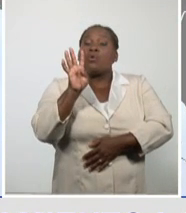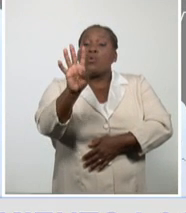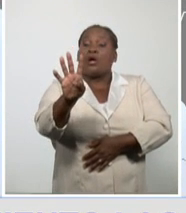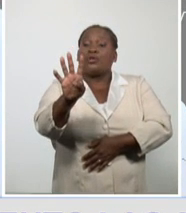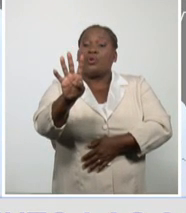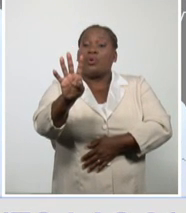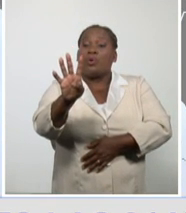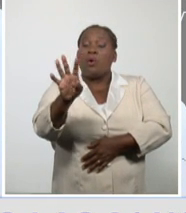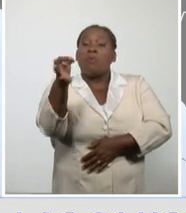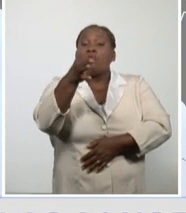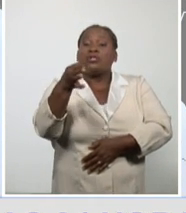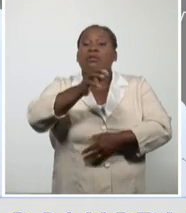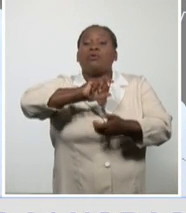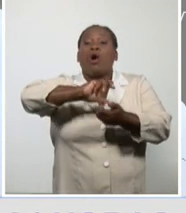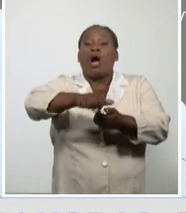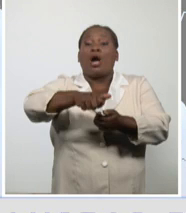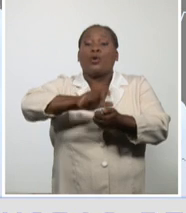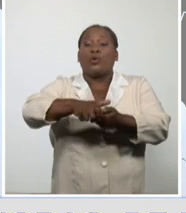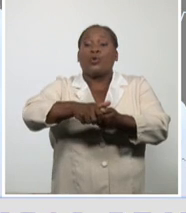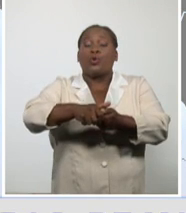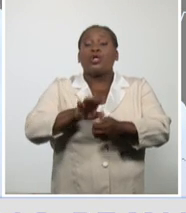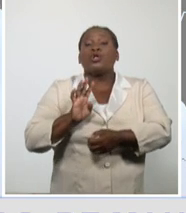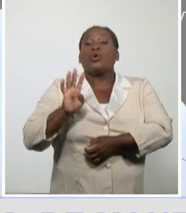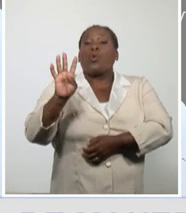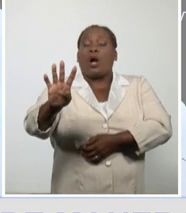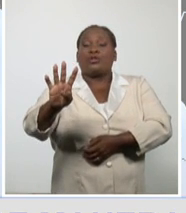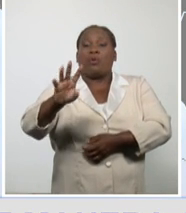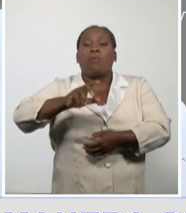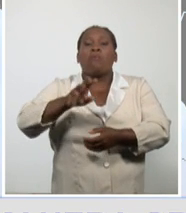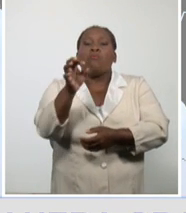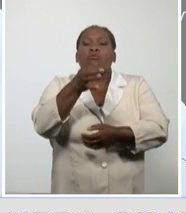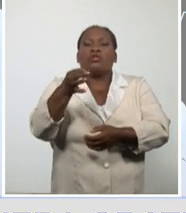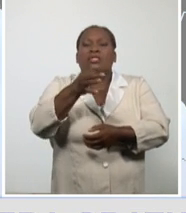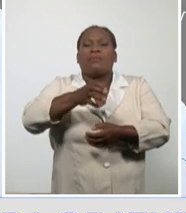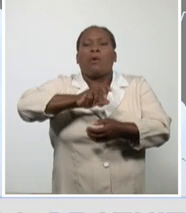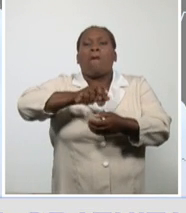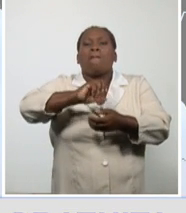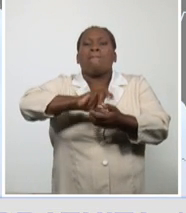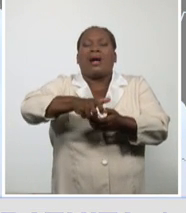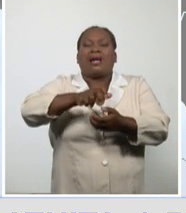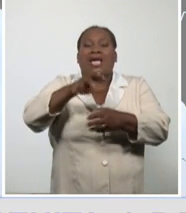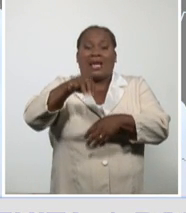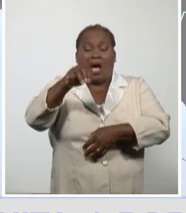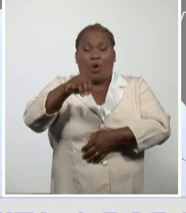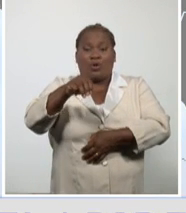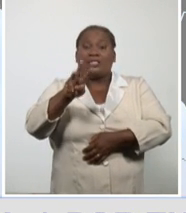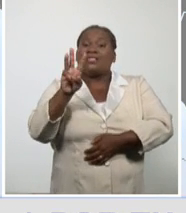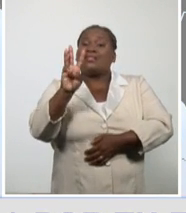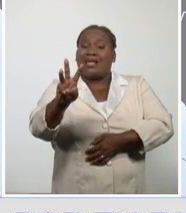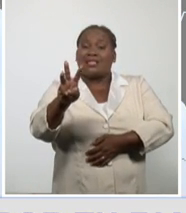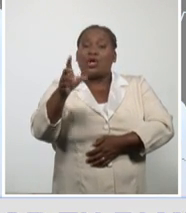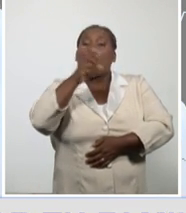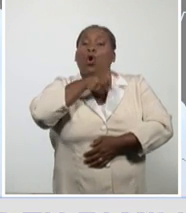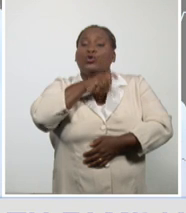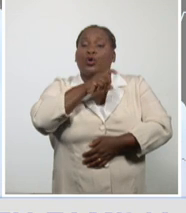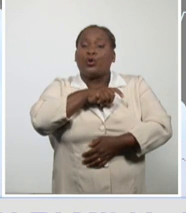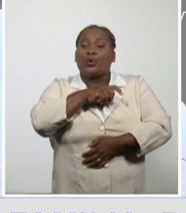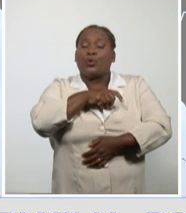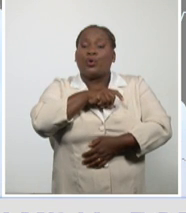municipio Arroyo Naranjo y 4 del municipio Marianao, 3 del municipio Cotorro, 2